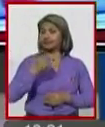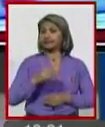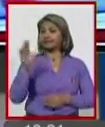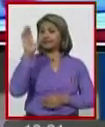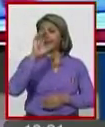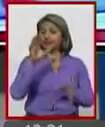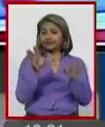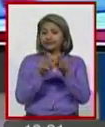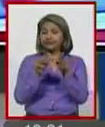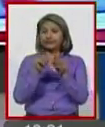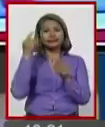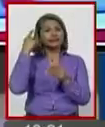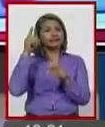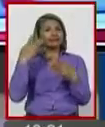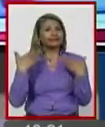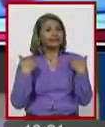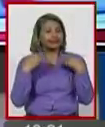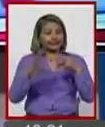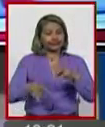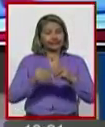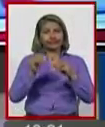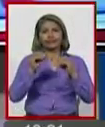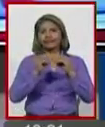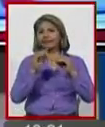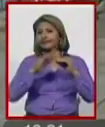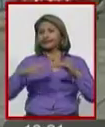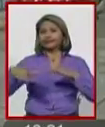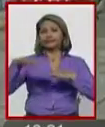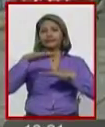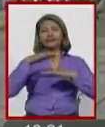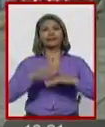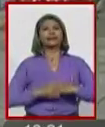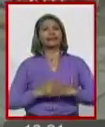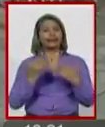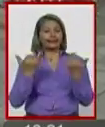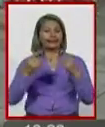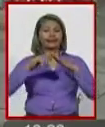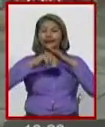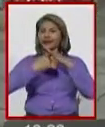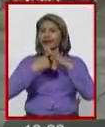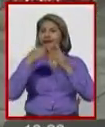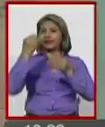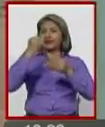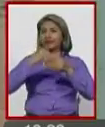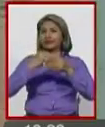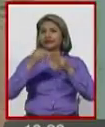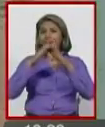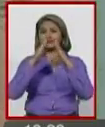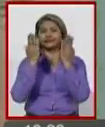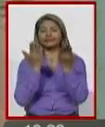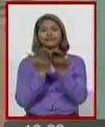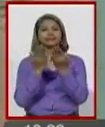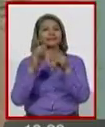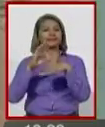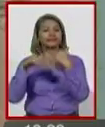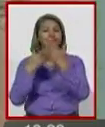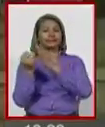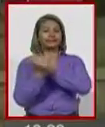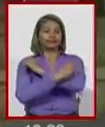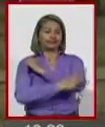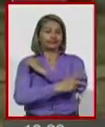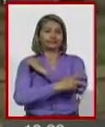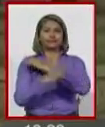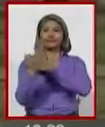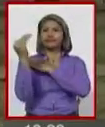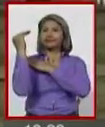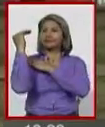que buscarán reuniones para lograr un incremento mayor. Hoy iniciaron las inscripciones escolares en todo el país.